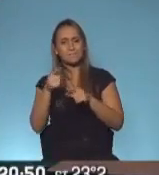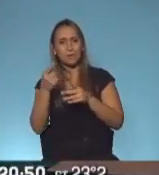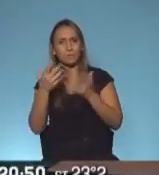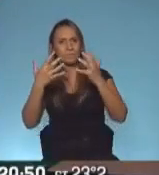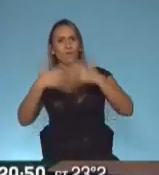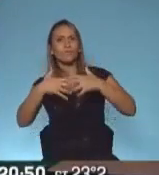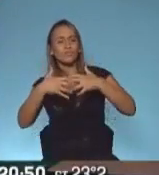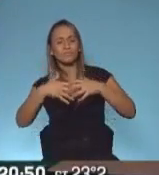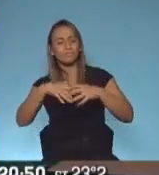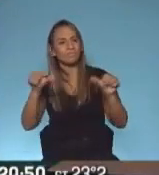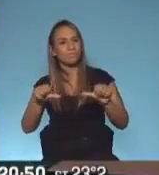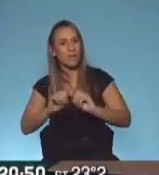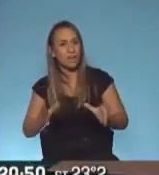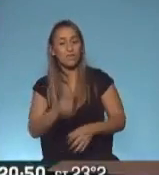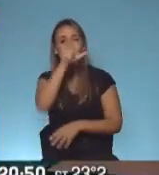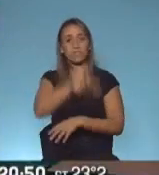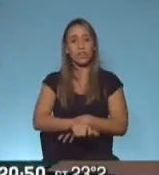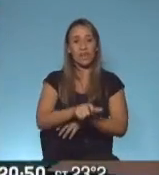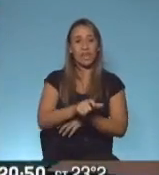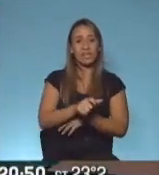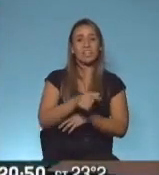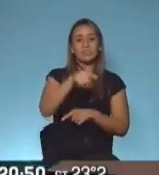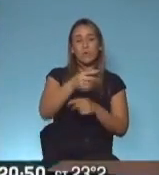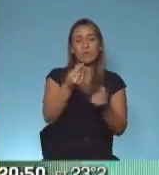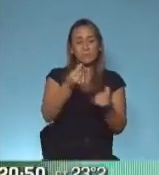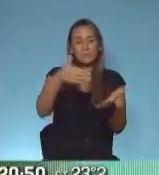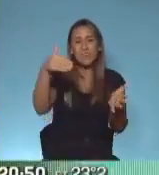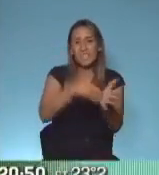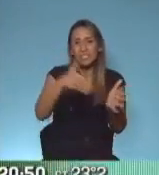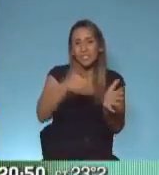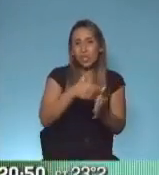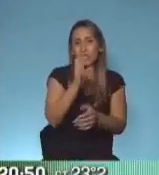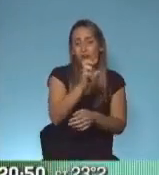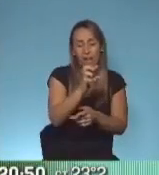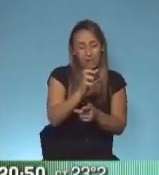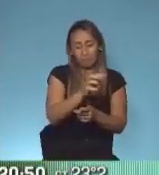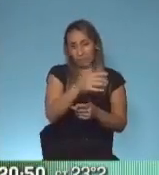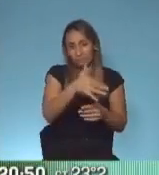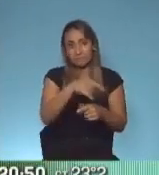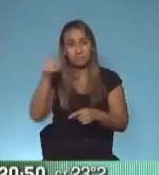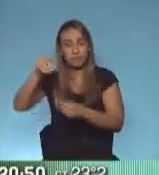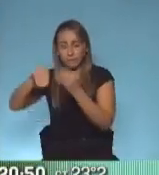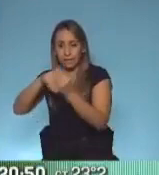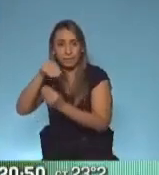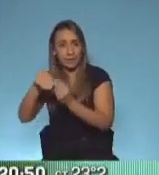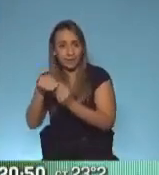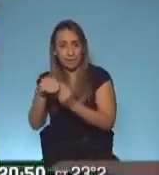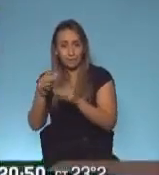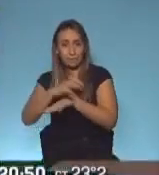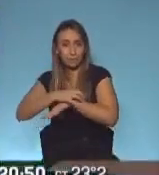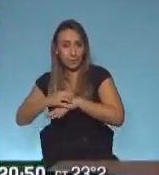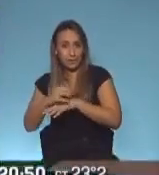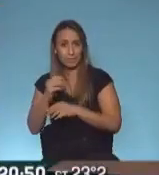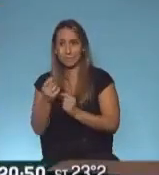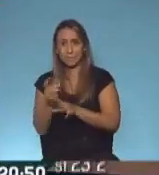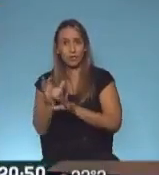persona pueda ostentar 2.800 millones de dólares y una familia que no alcanza la línea de pobreza nos junta 40.000 pesos. Sí, en este